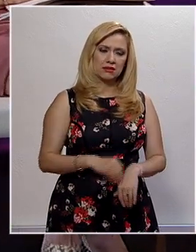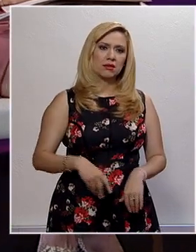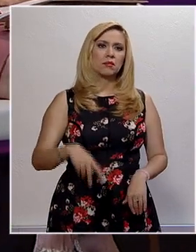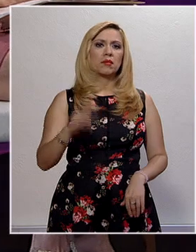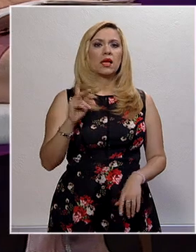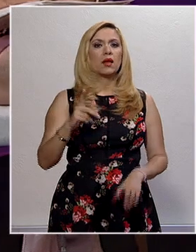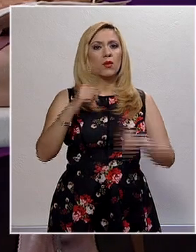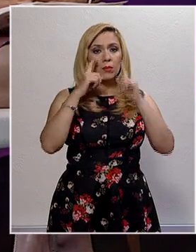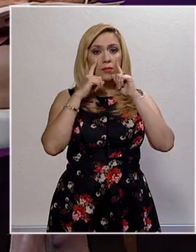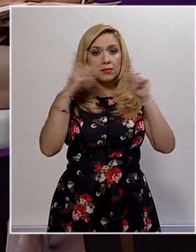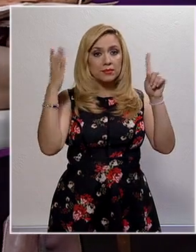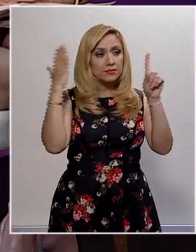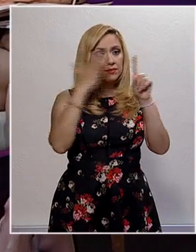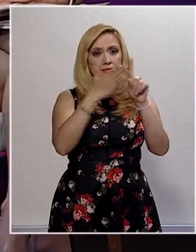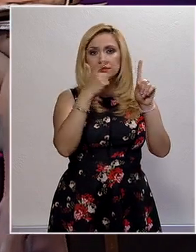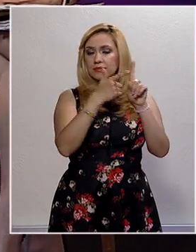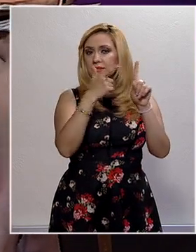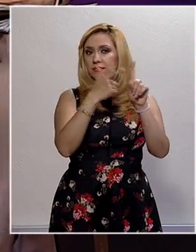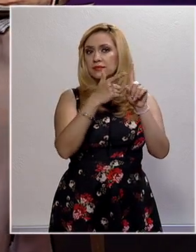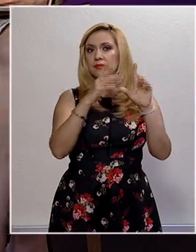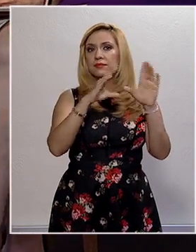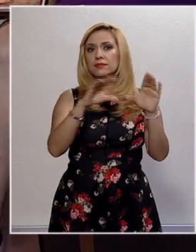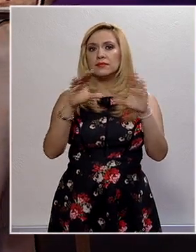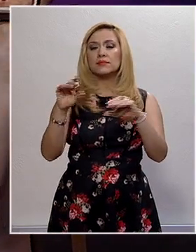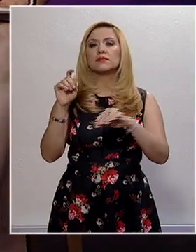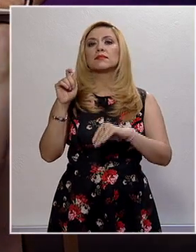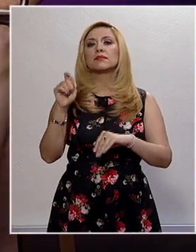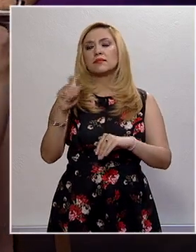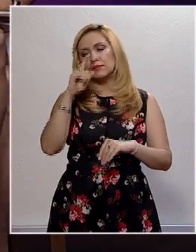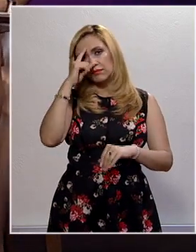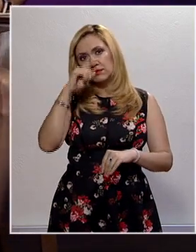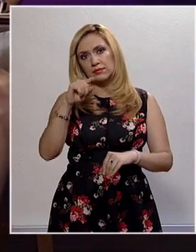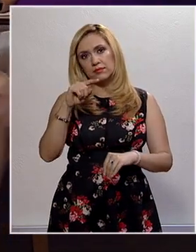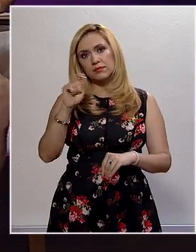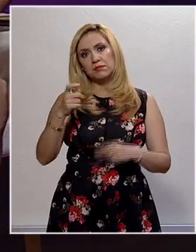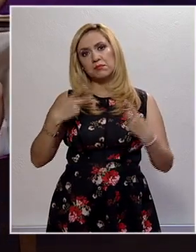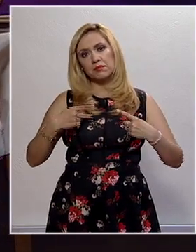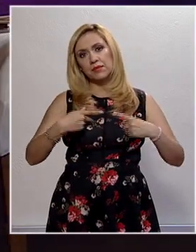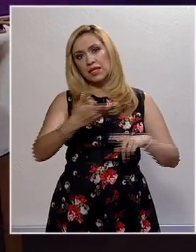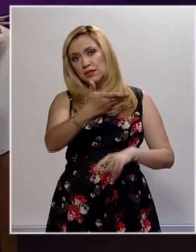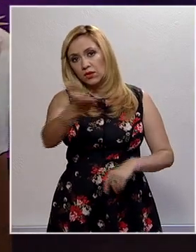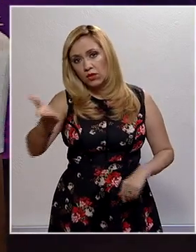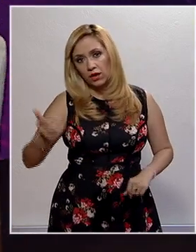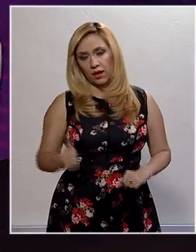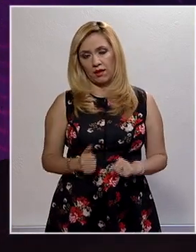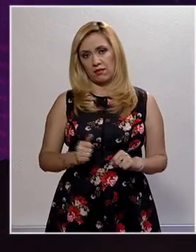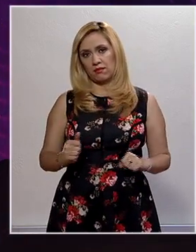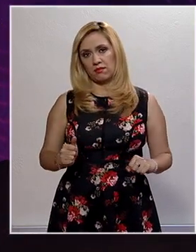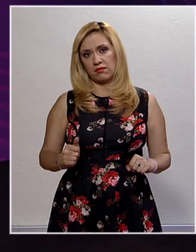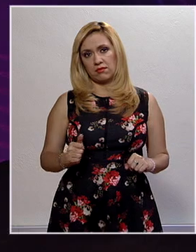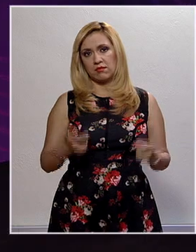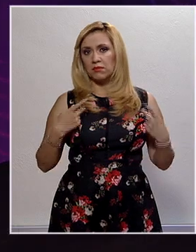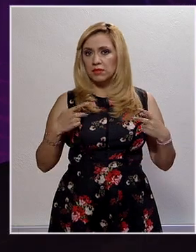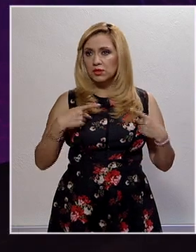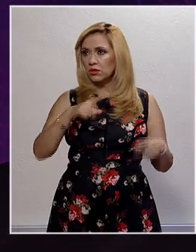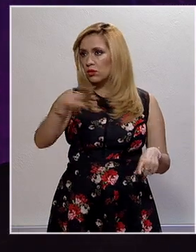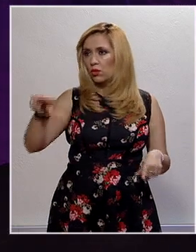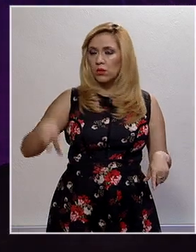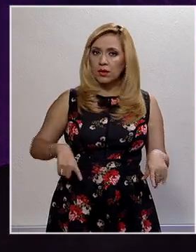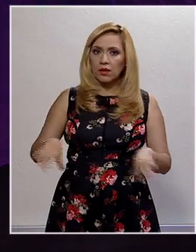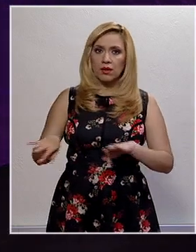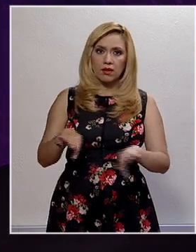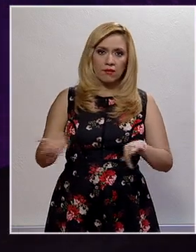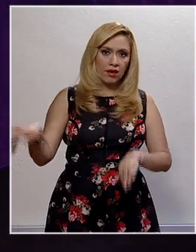el foco sobre la capacitación de alguna manera es poner el foco sobre la persona, ¿no? El funcionario o la